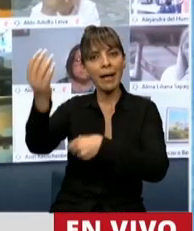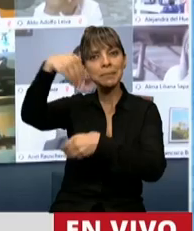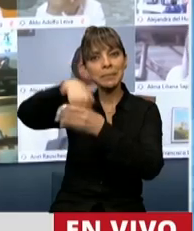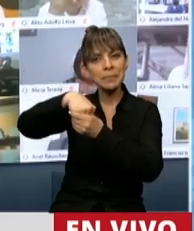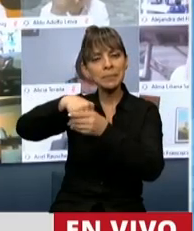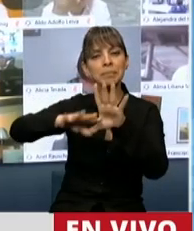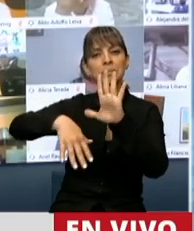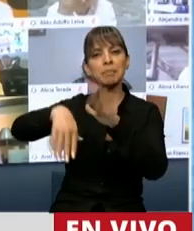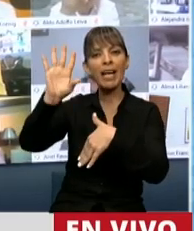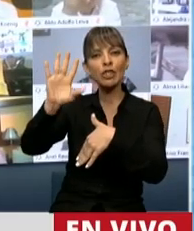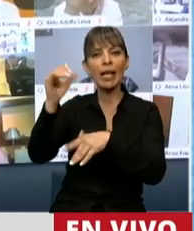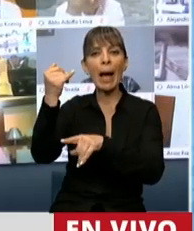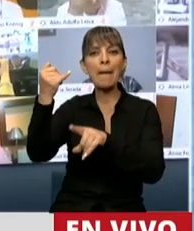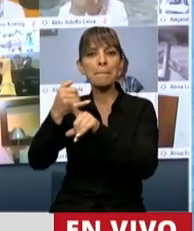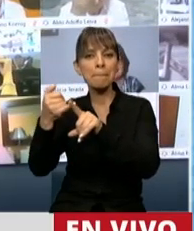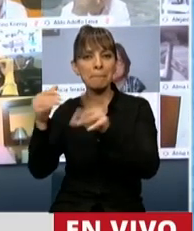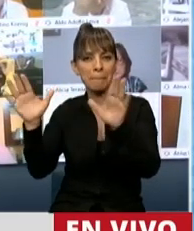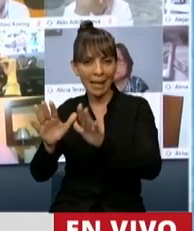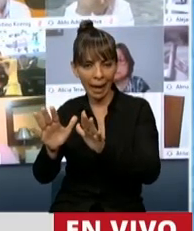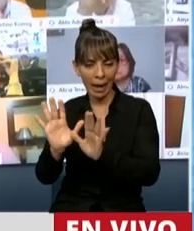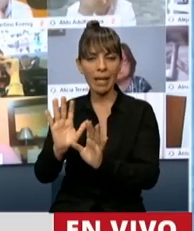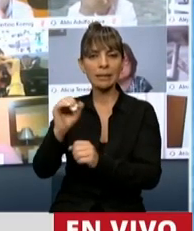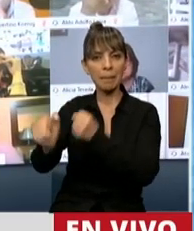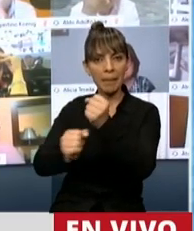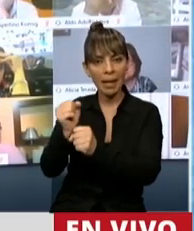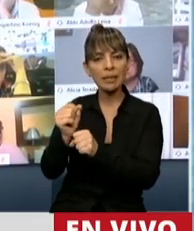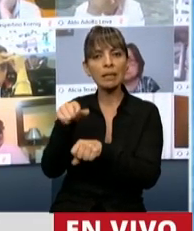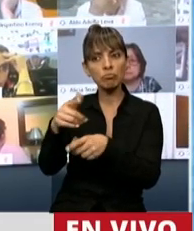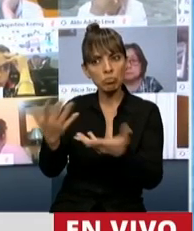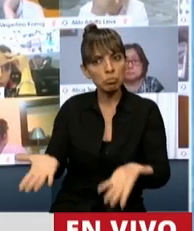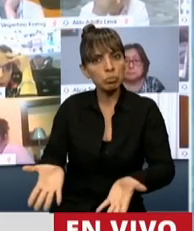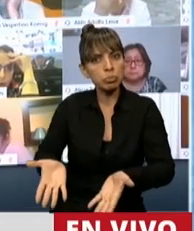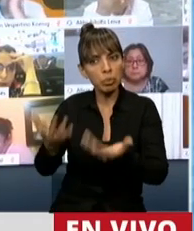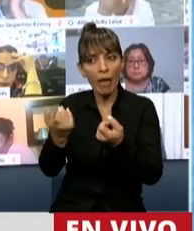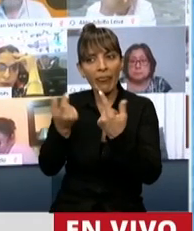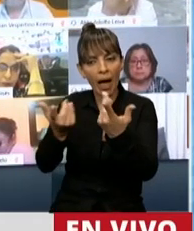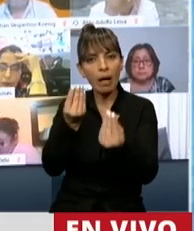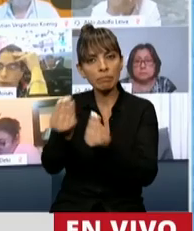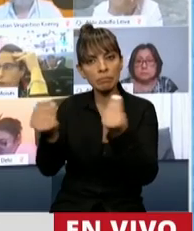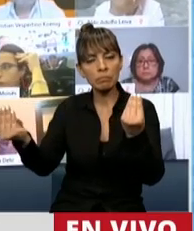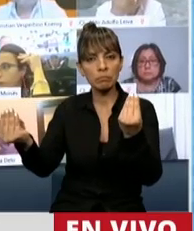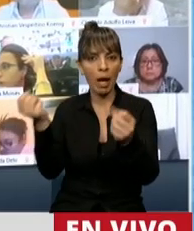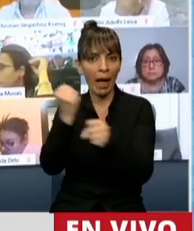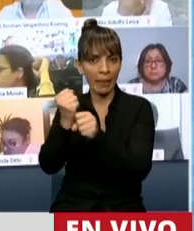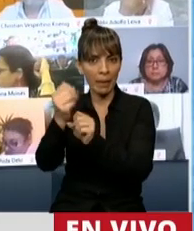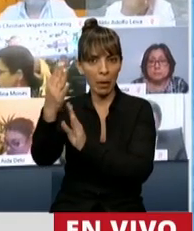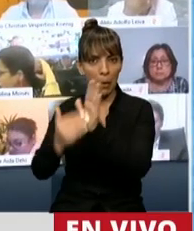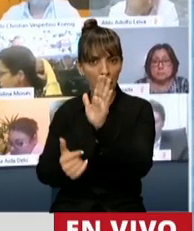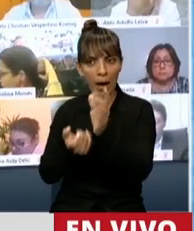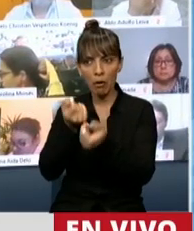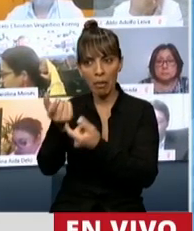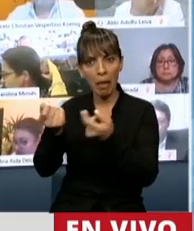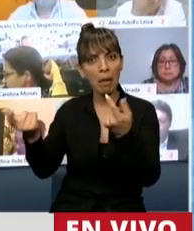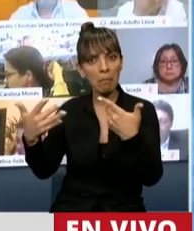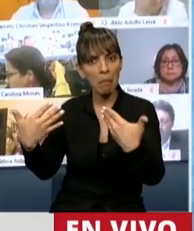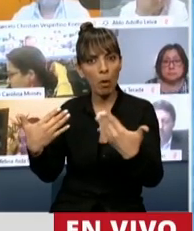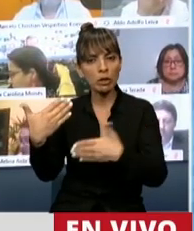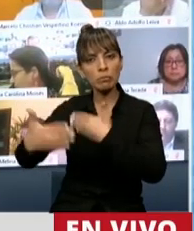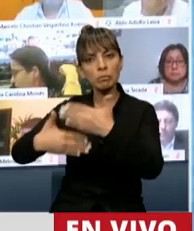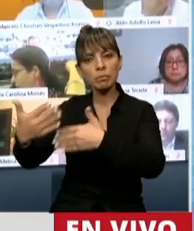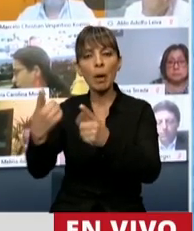su mayoría por pequeñas y medianas empresas, y que fue capaz de generar empleo formal y aportar divisas a su economía. Sin